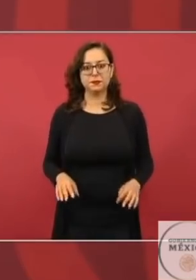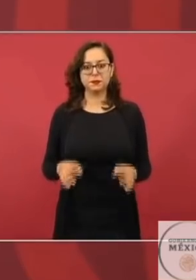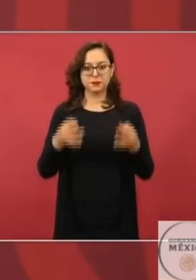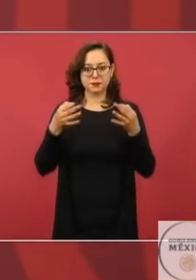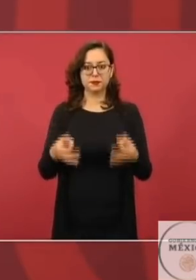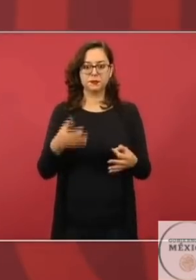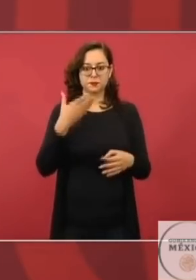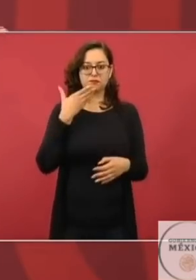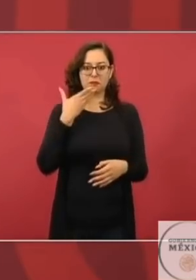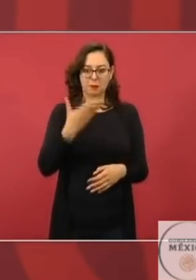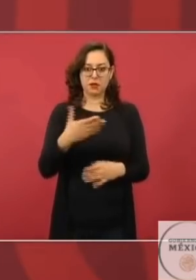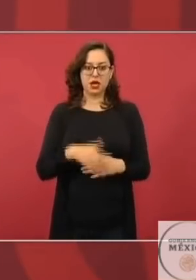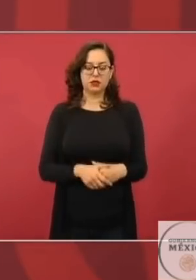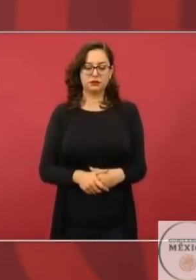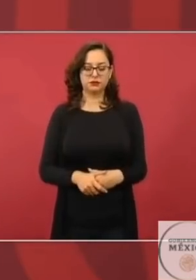Esto lo puedo sintetizar